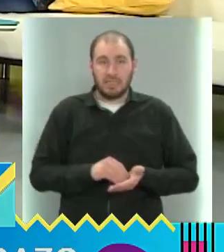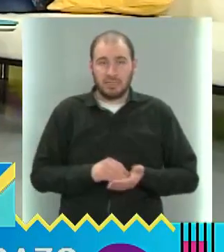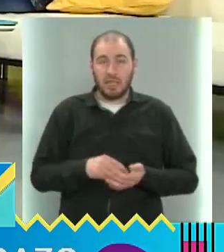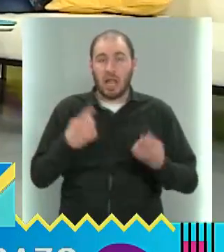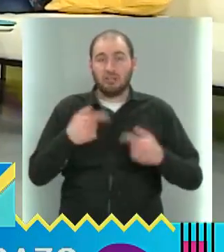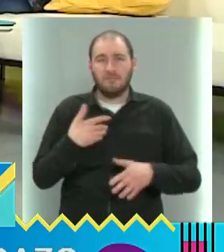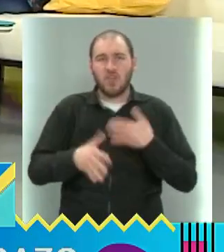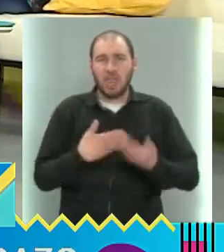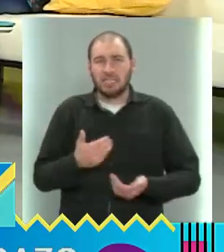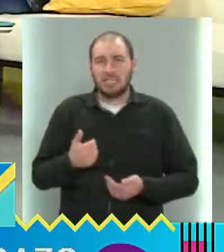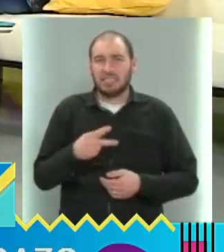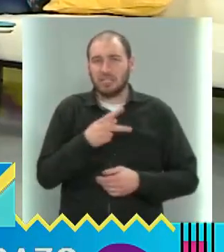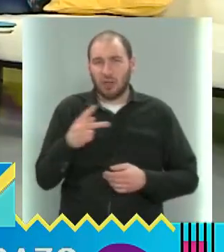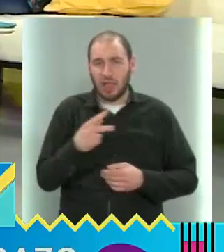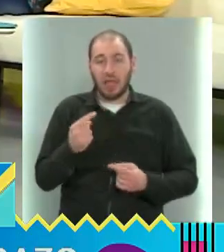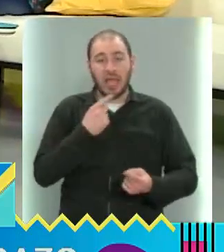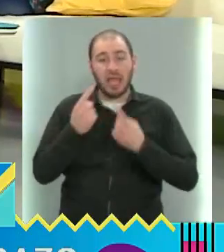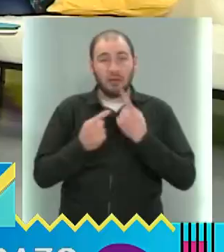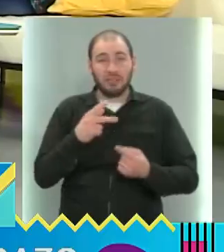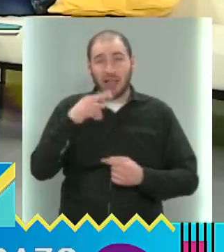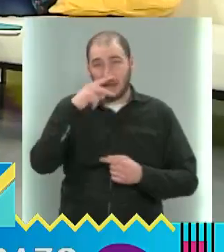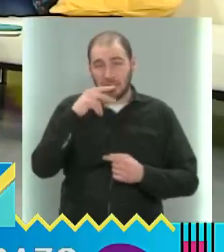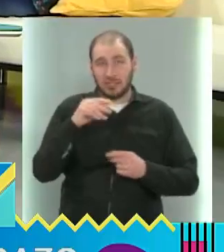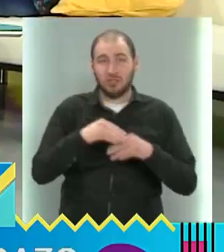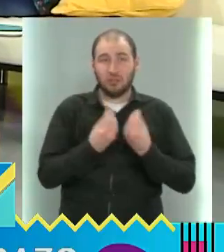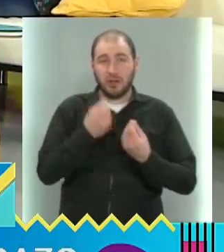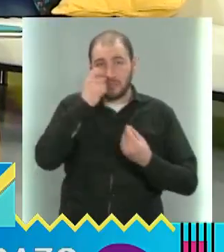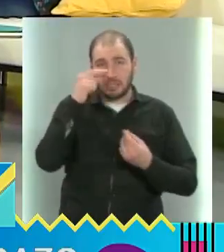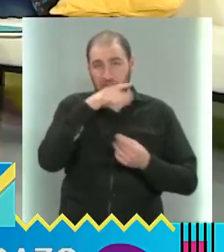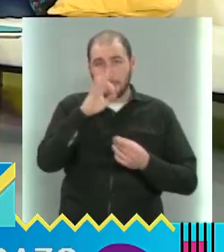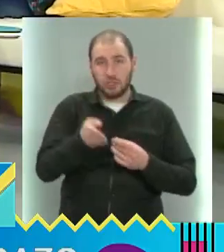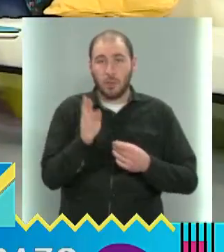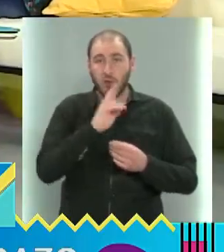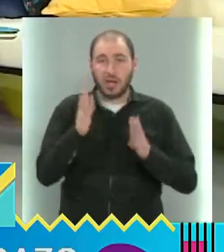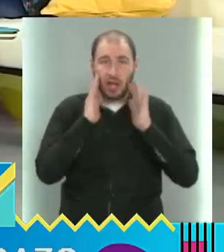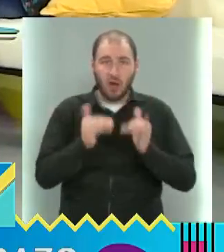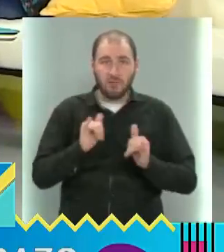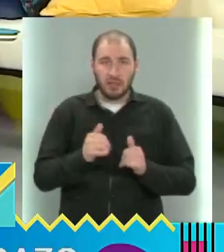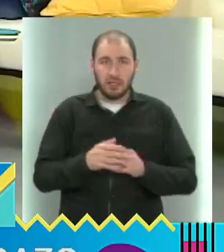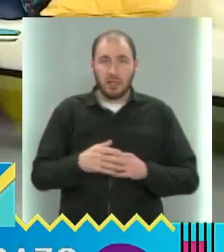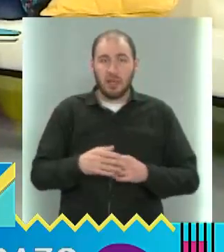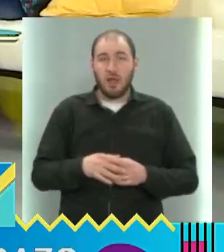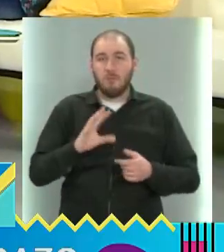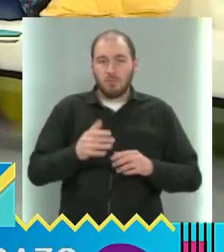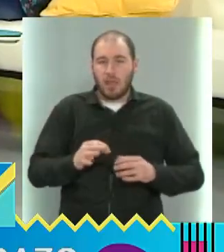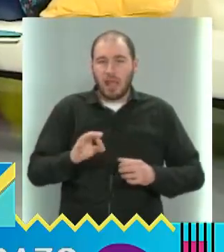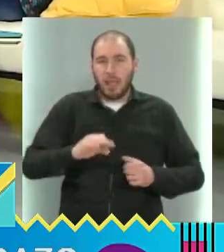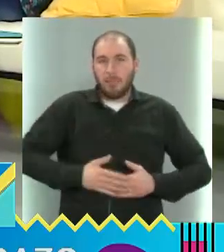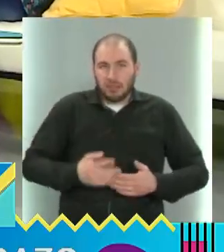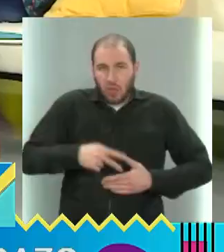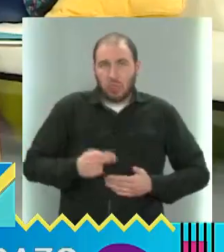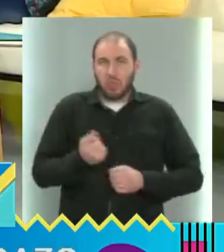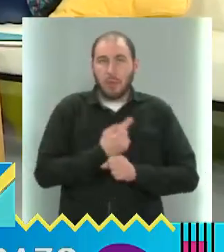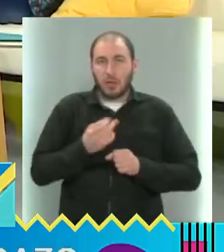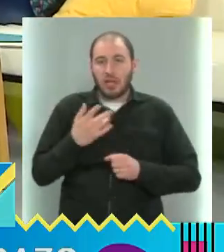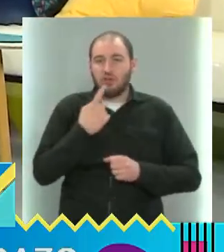resultado de la violencia sexual. En una encuesta que se realizó en La Plata salió que el 27% de las mujeres jóvenes no usaban un método anticonceptivo por